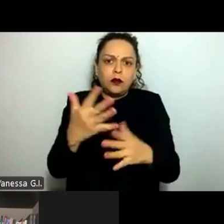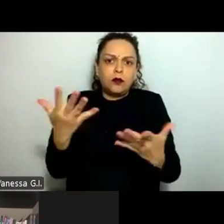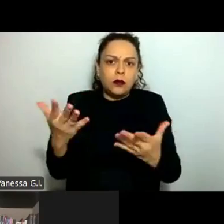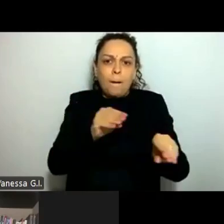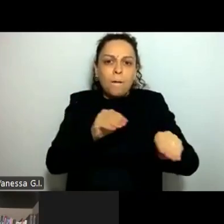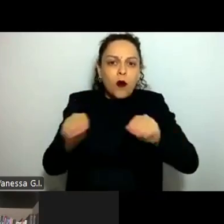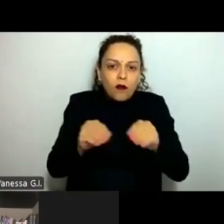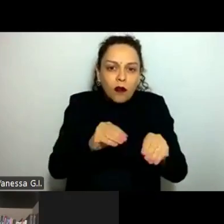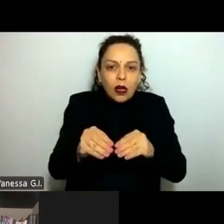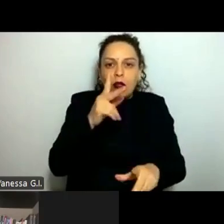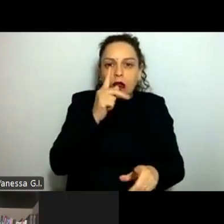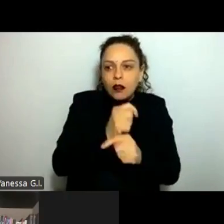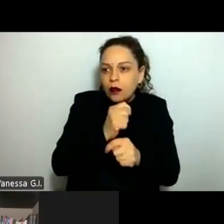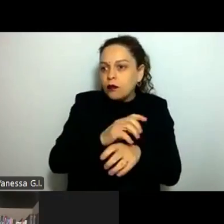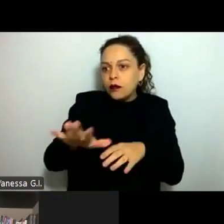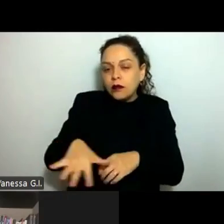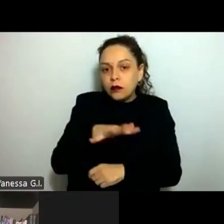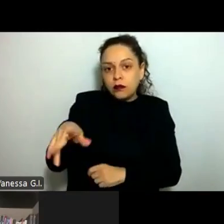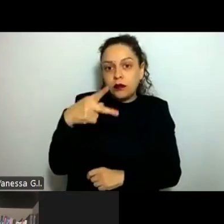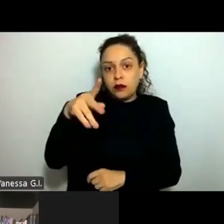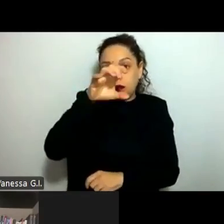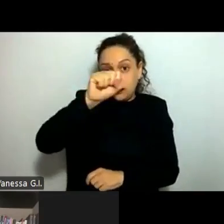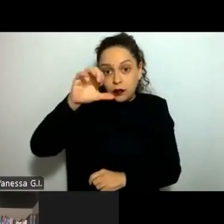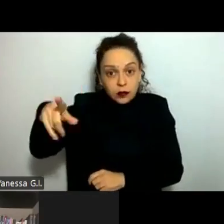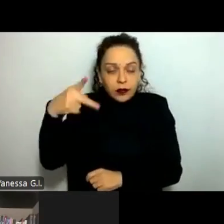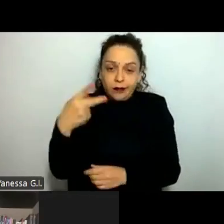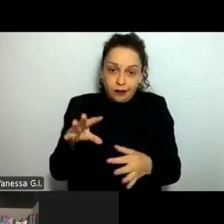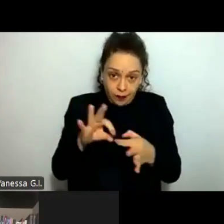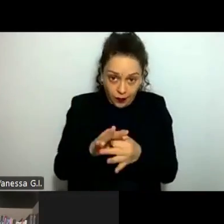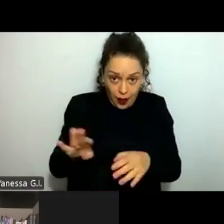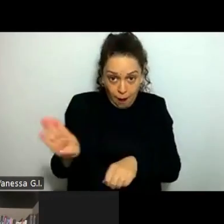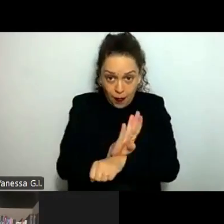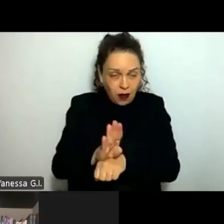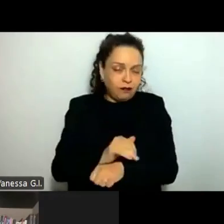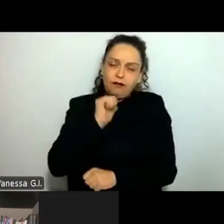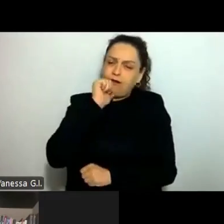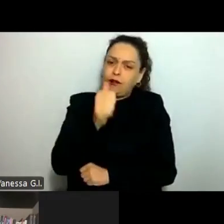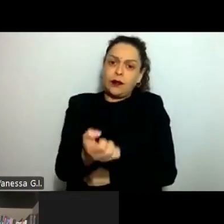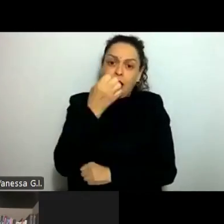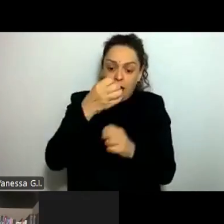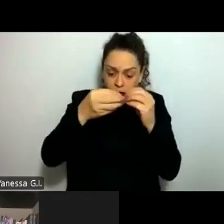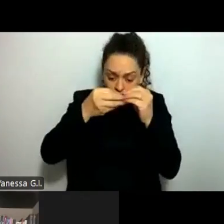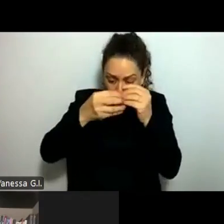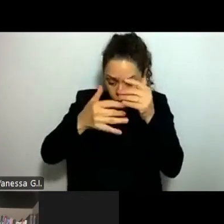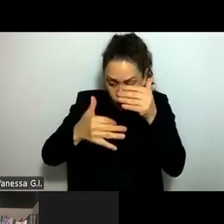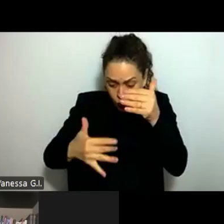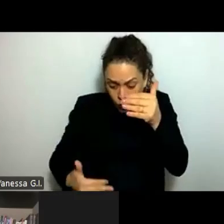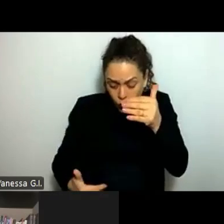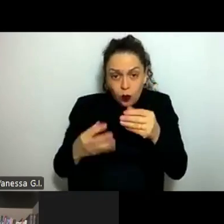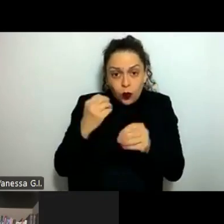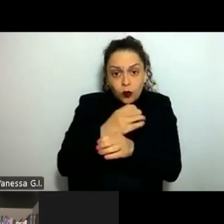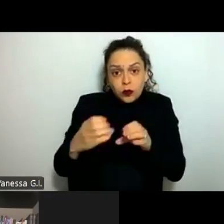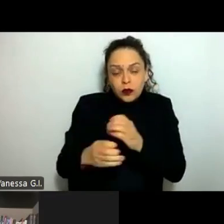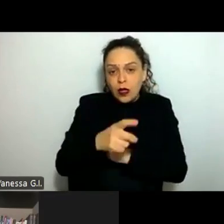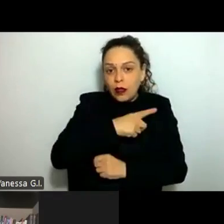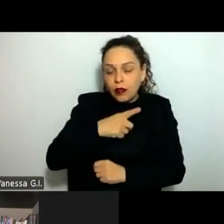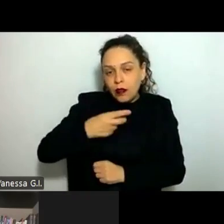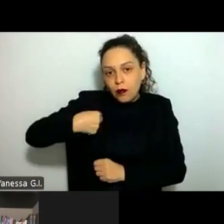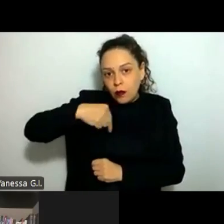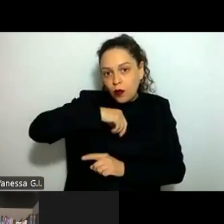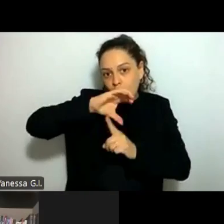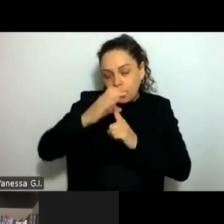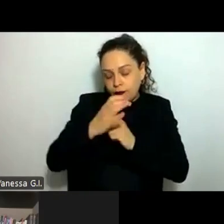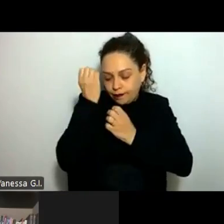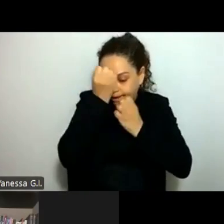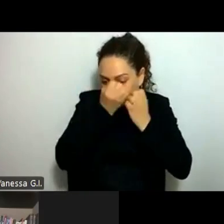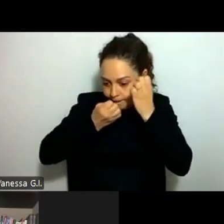beneficiaban directamente al SAC. Todas estas cosas son elementos que deben ser considerados por esta comisión y no podemos seguir